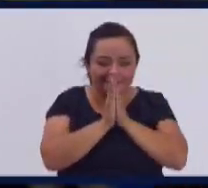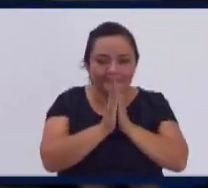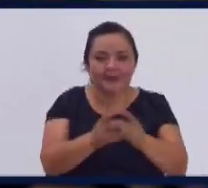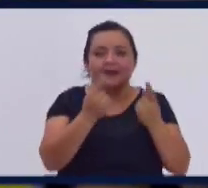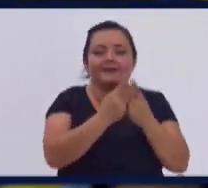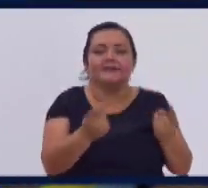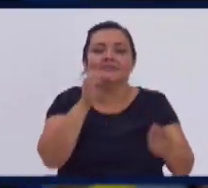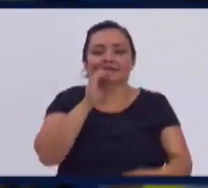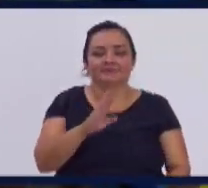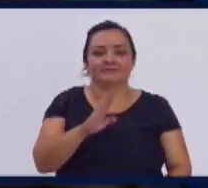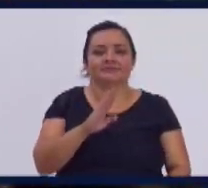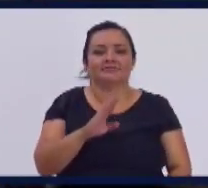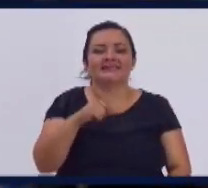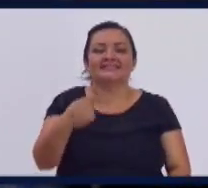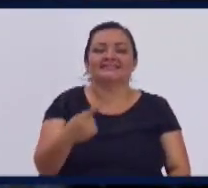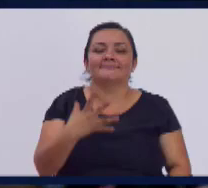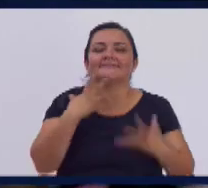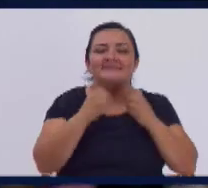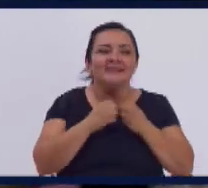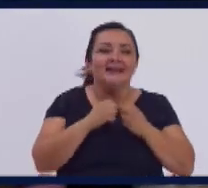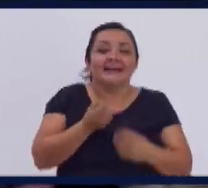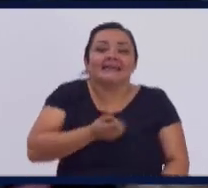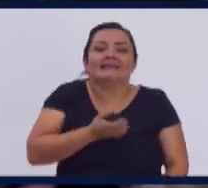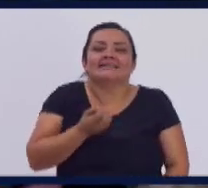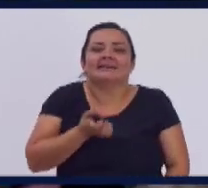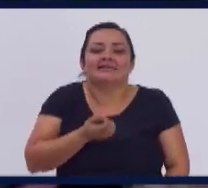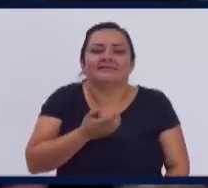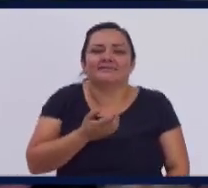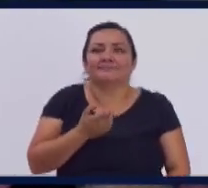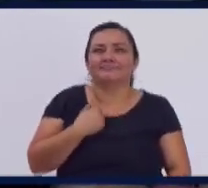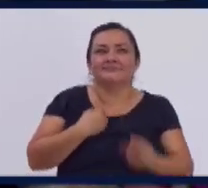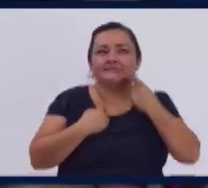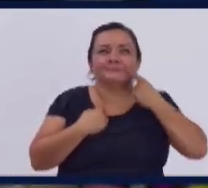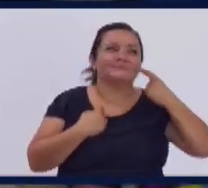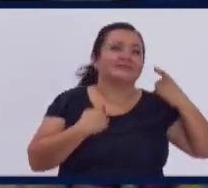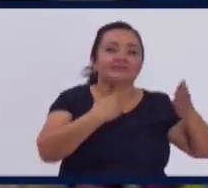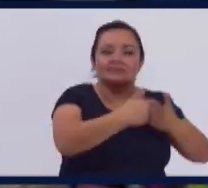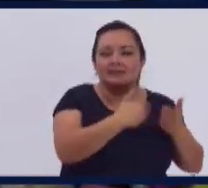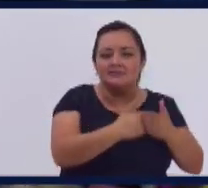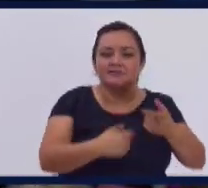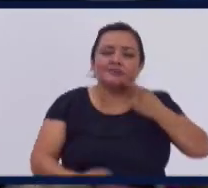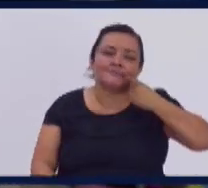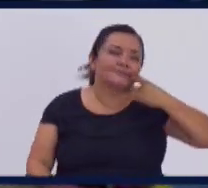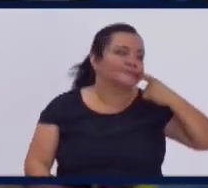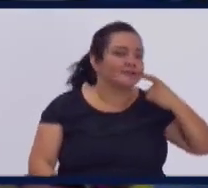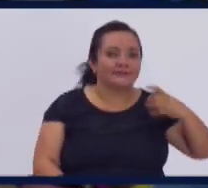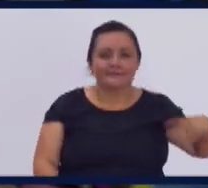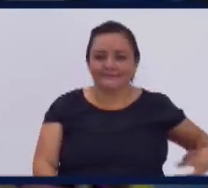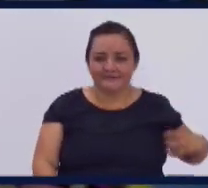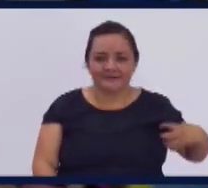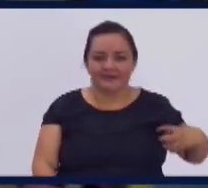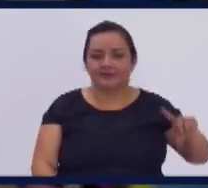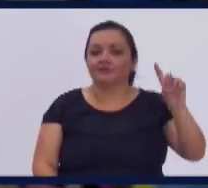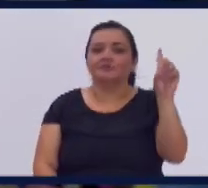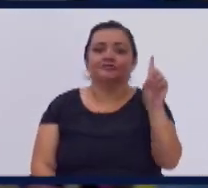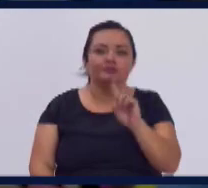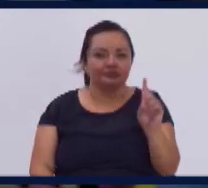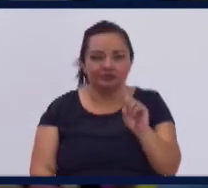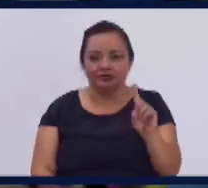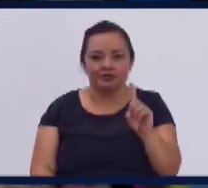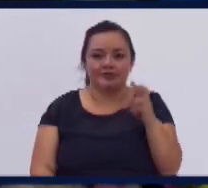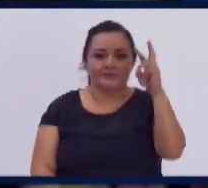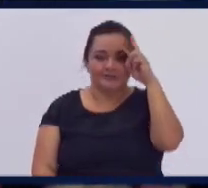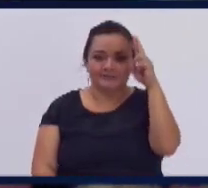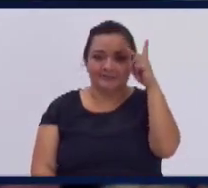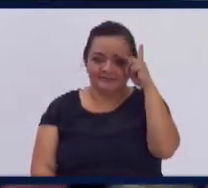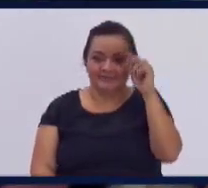cuando la Biblia dice eso, siempre quiere interpretar una tentación sexual, una tentación de mentir, una tentación... No, la tentación de